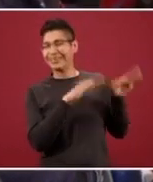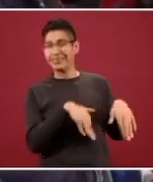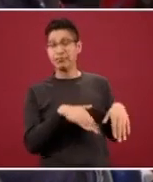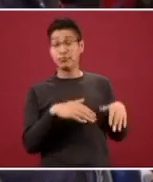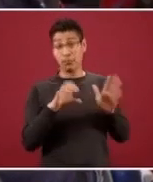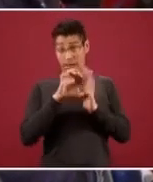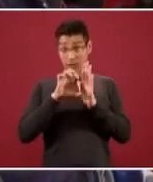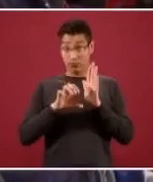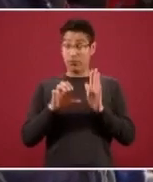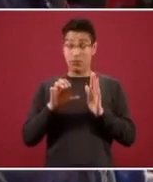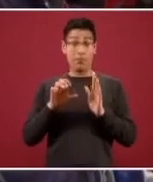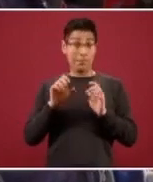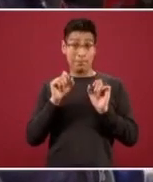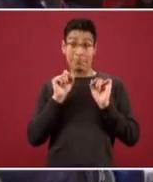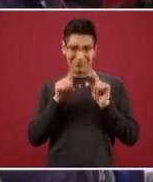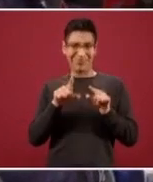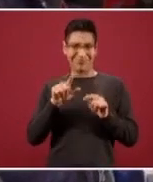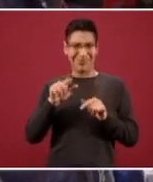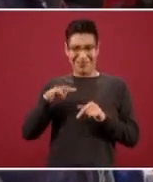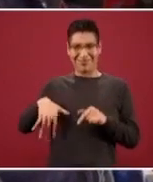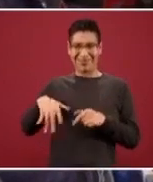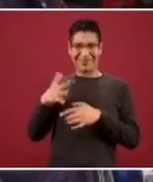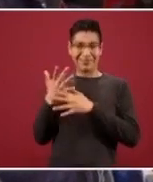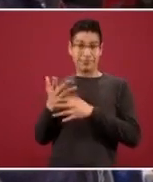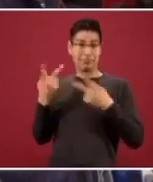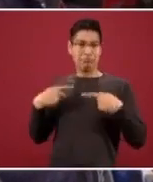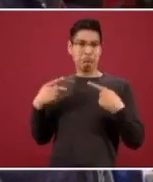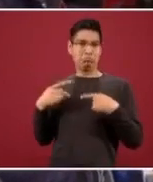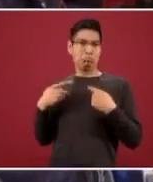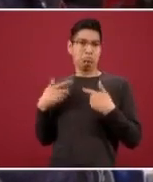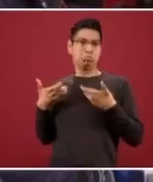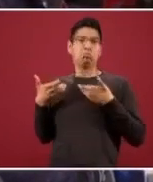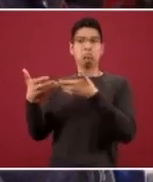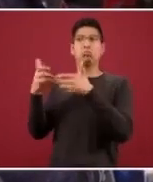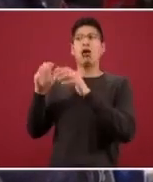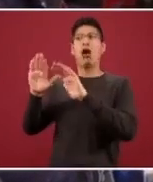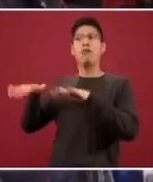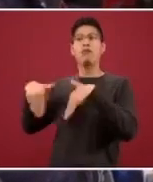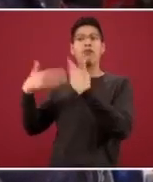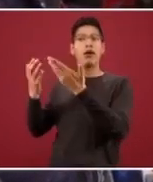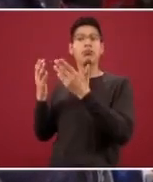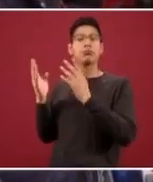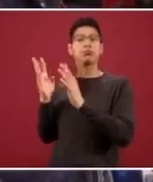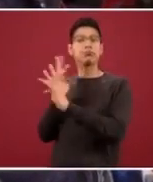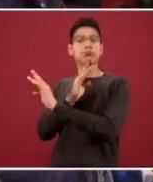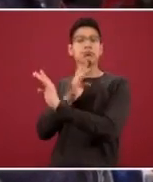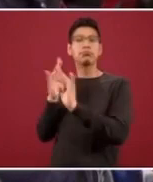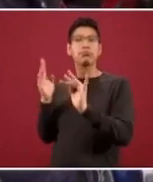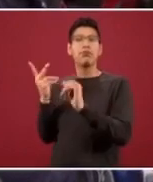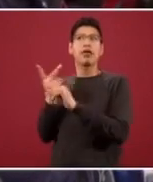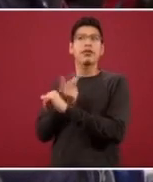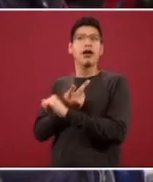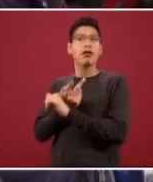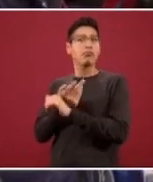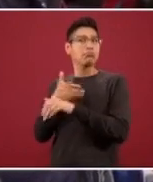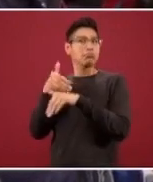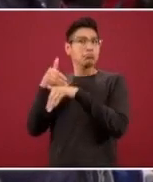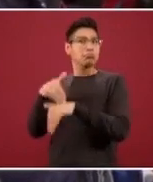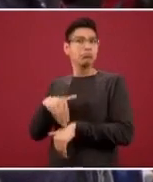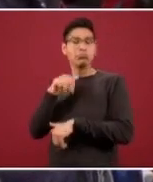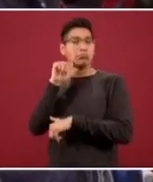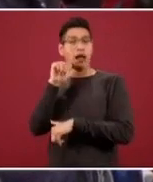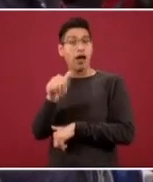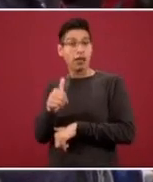está en las calles como si nada ocurriera, sin acatar estas medidas? ¿No consideran que es un poco incongruente esto que ustedes están diciendo con